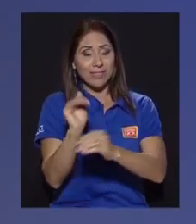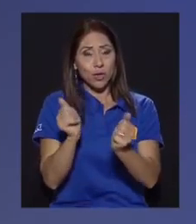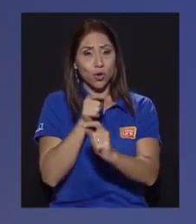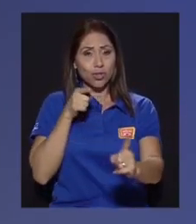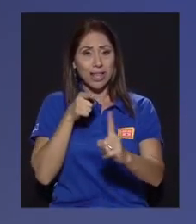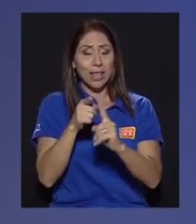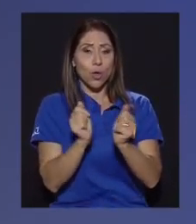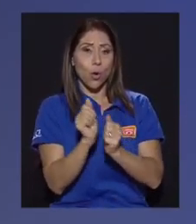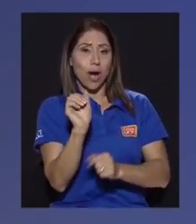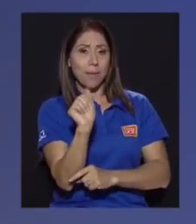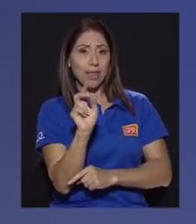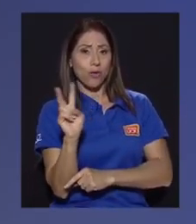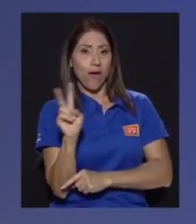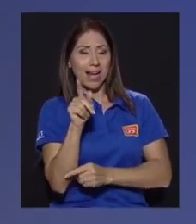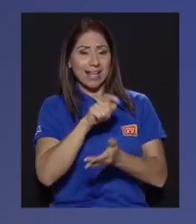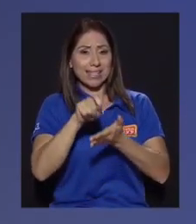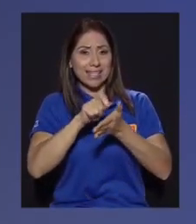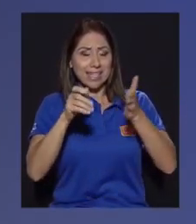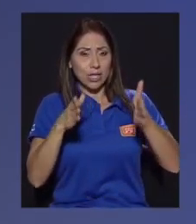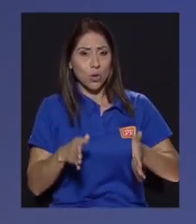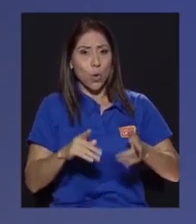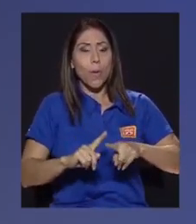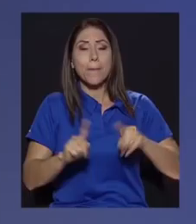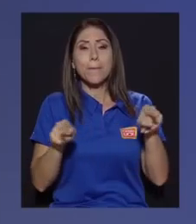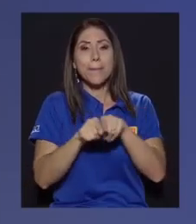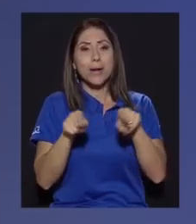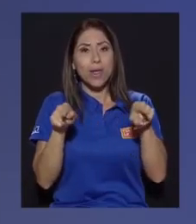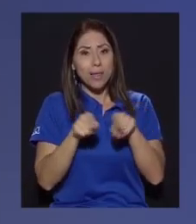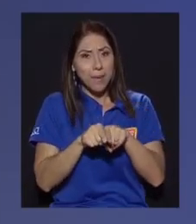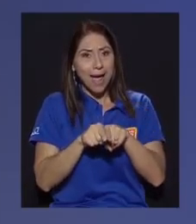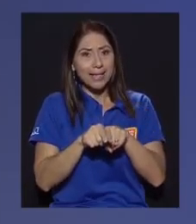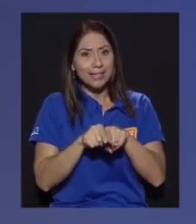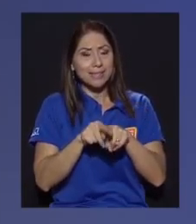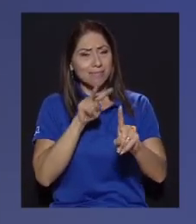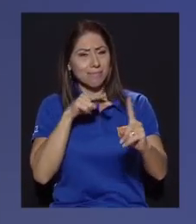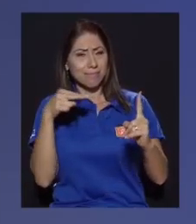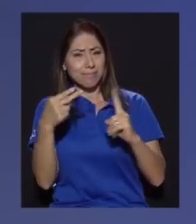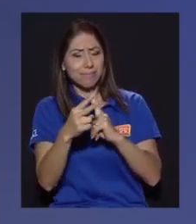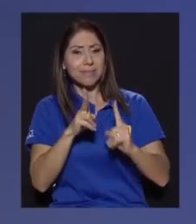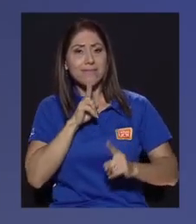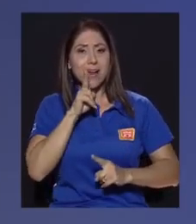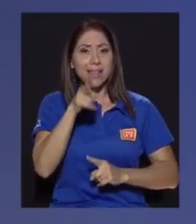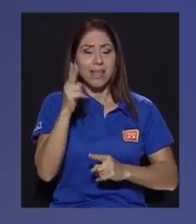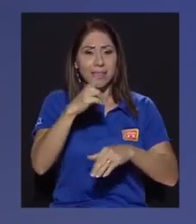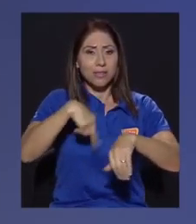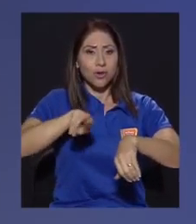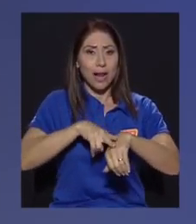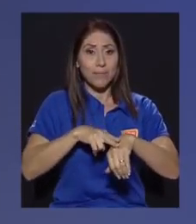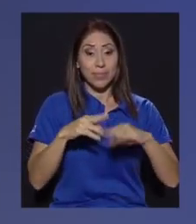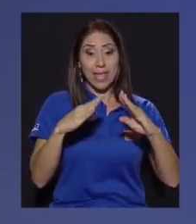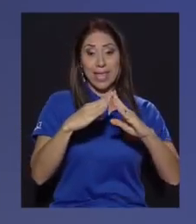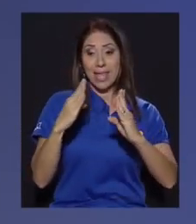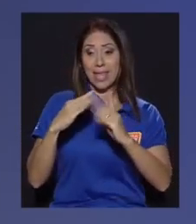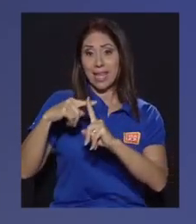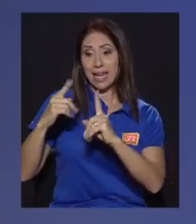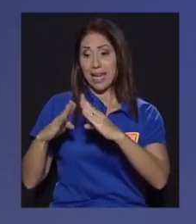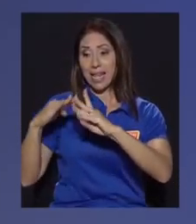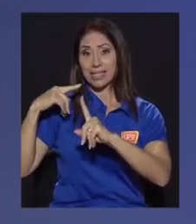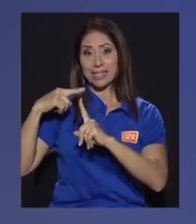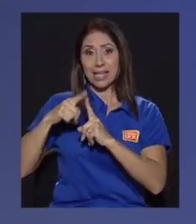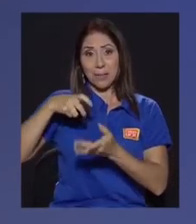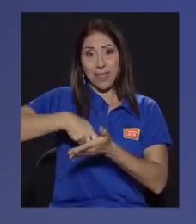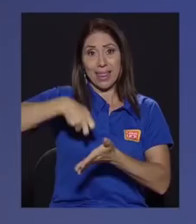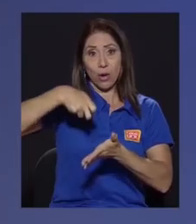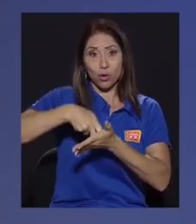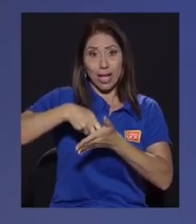control armando vargas escritor pero además leyendo esta realidad nacional las iglesias pentecostales llegaron a esas